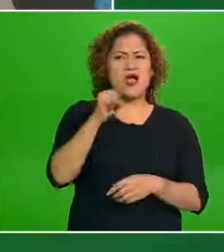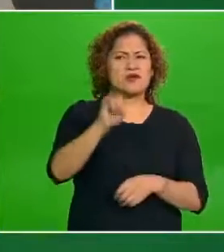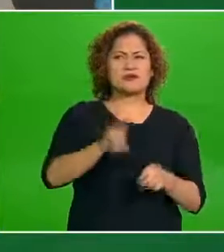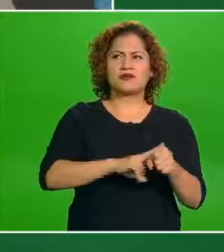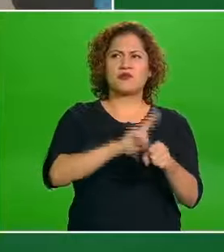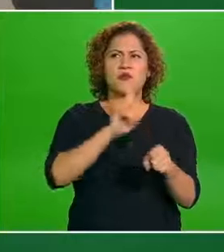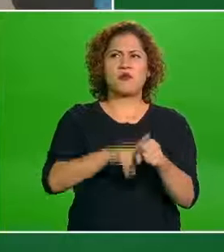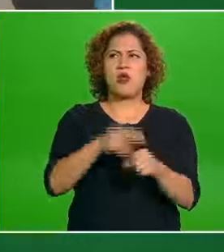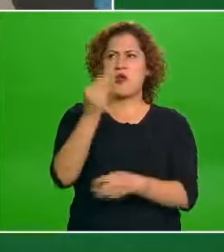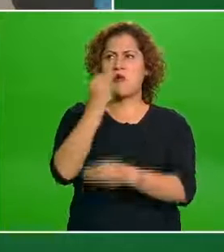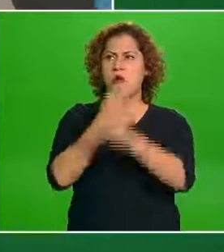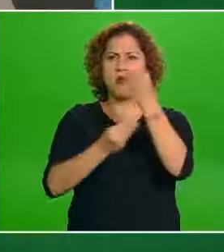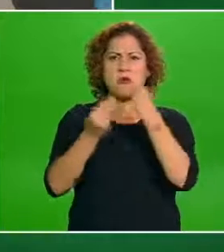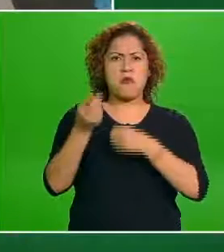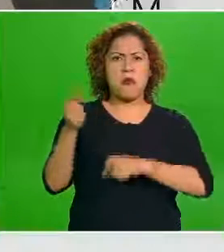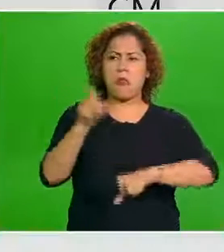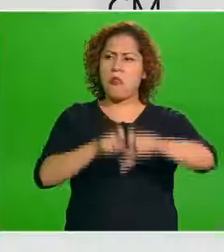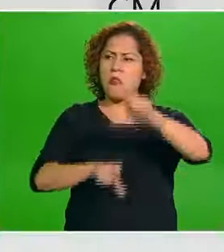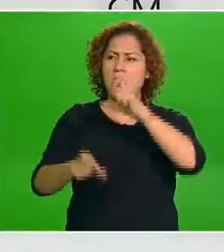reconocerlo.